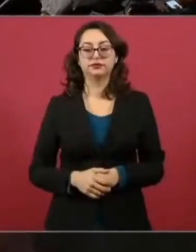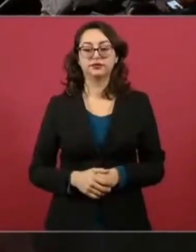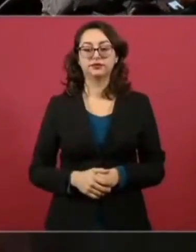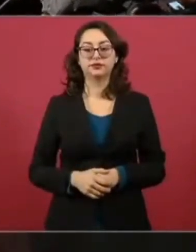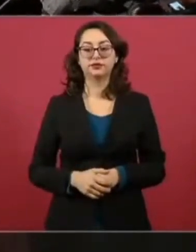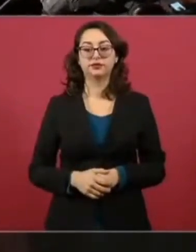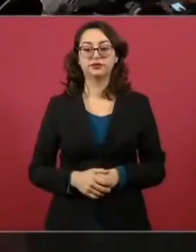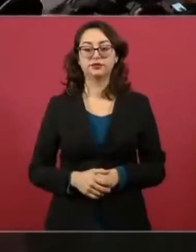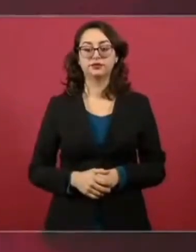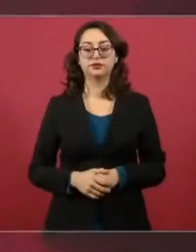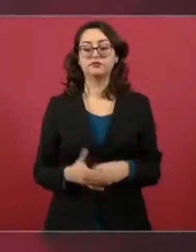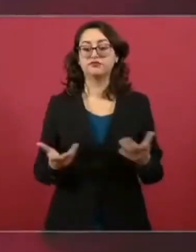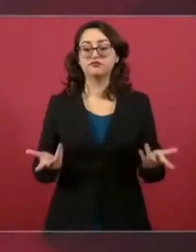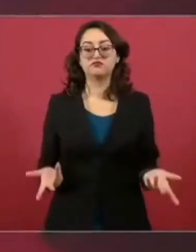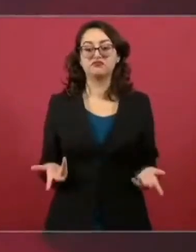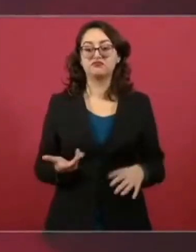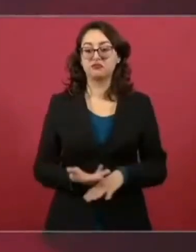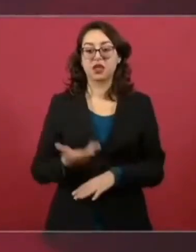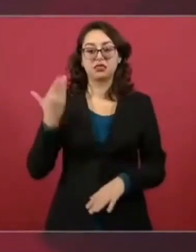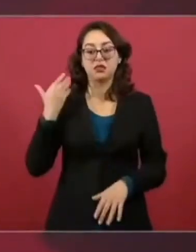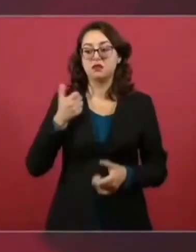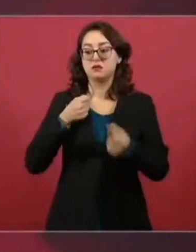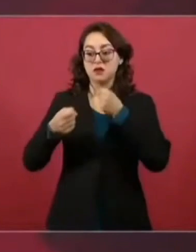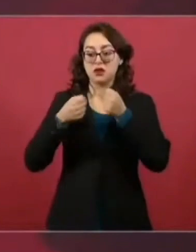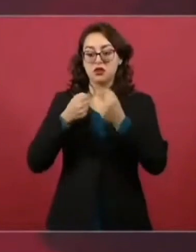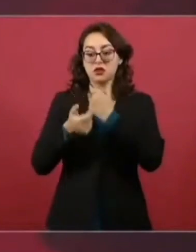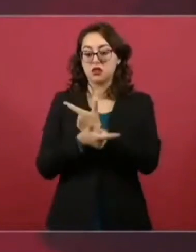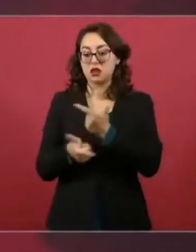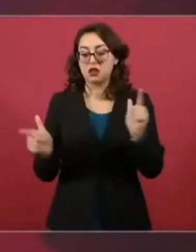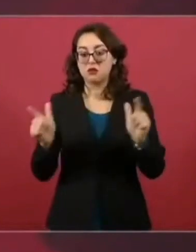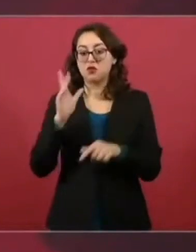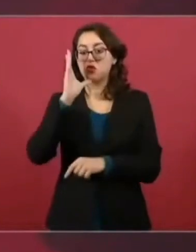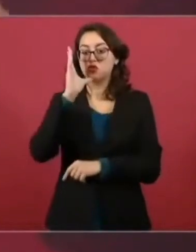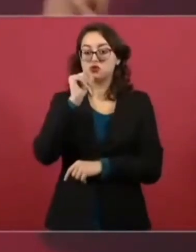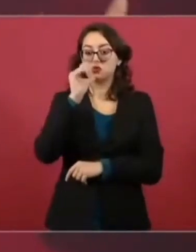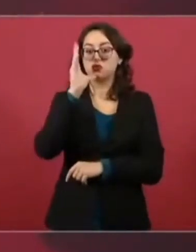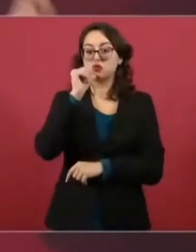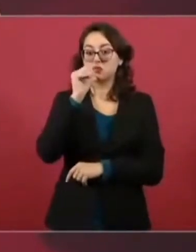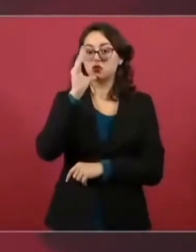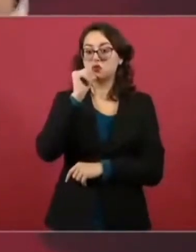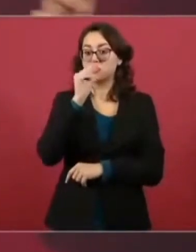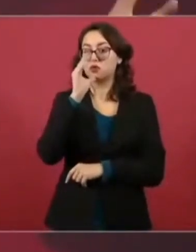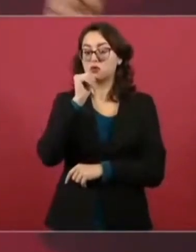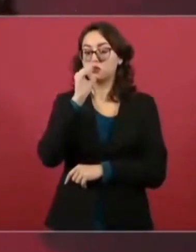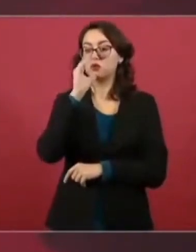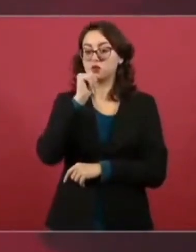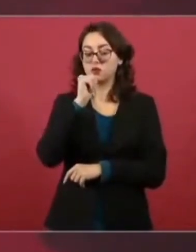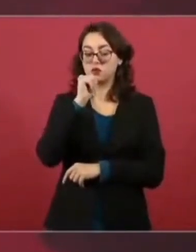Entonces no se podía hacer periodismo en México. Entonces cuando